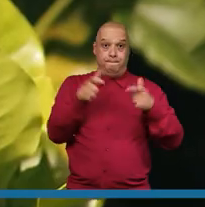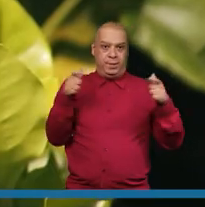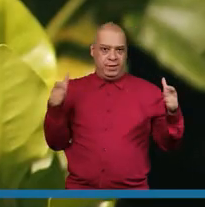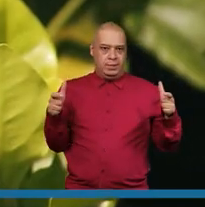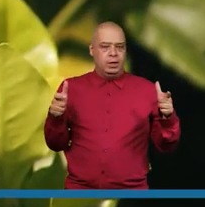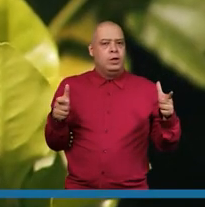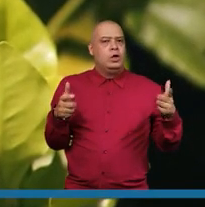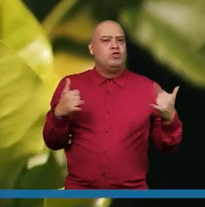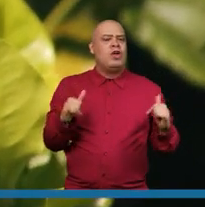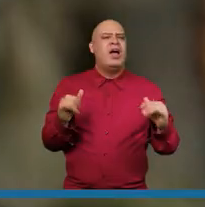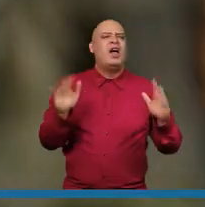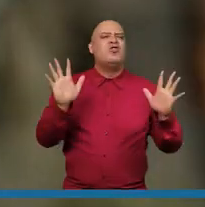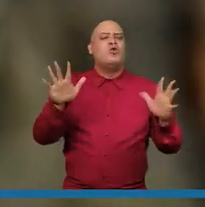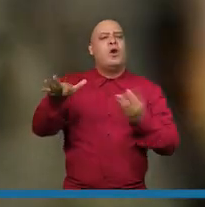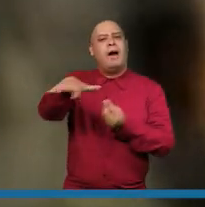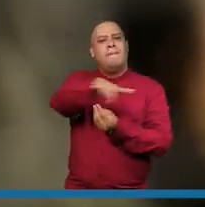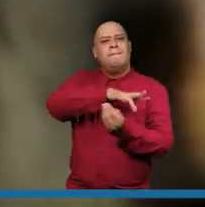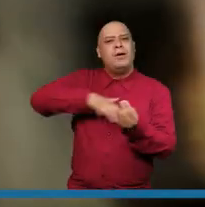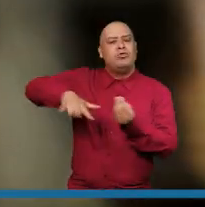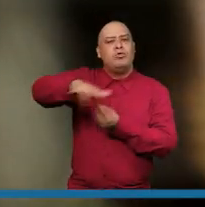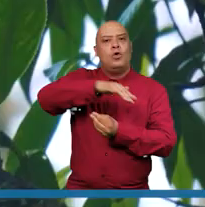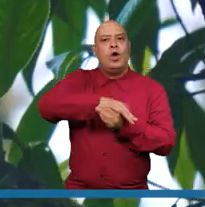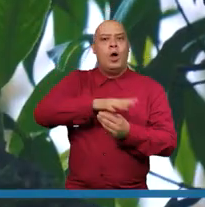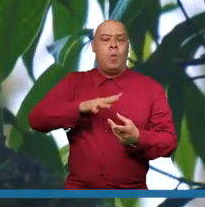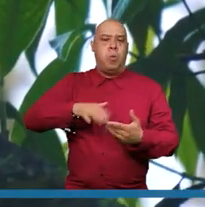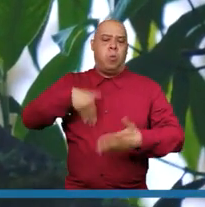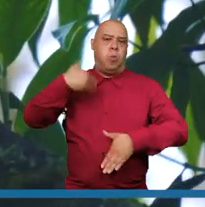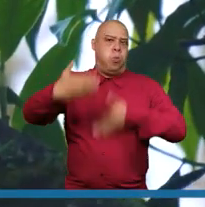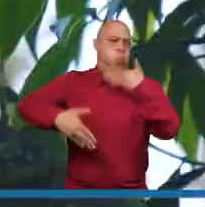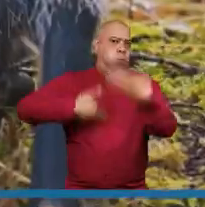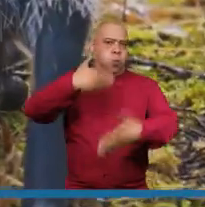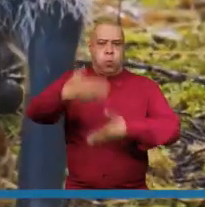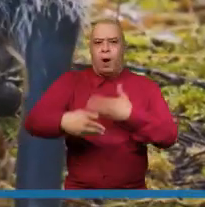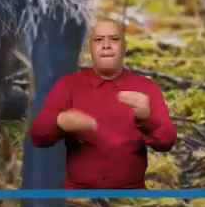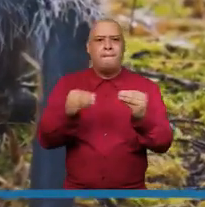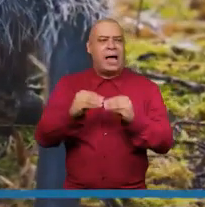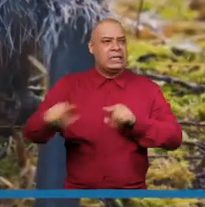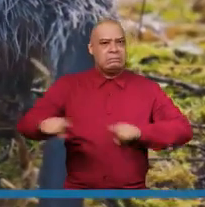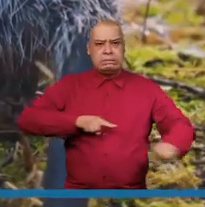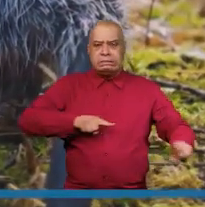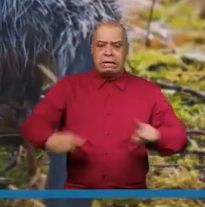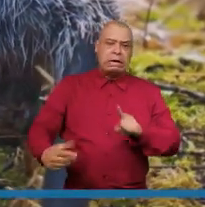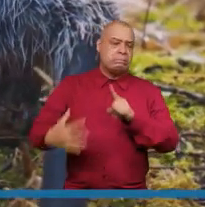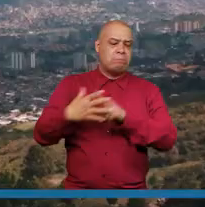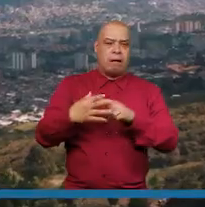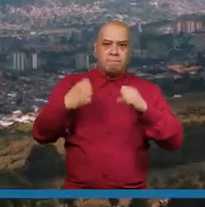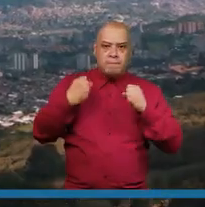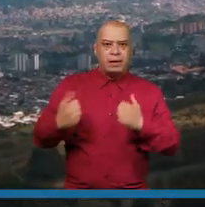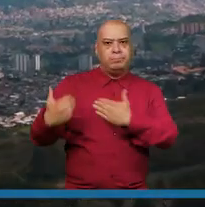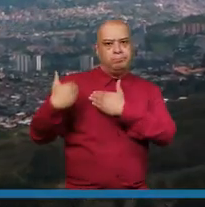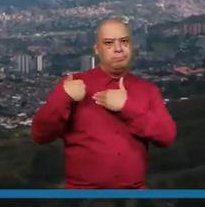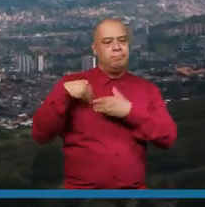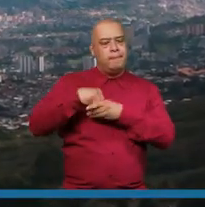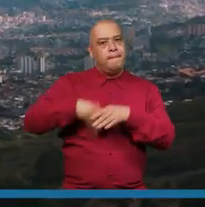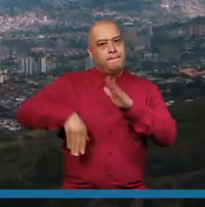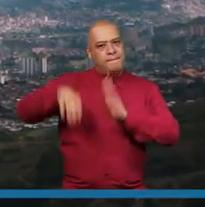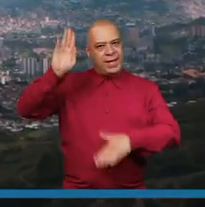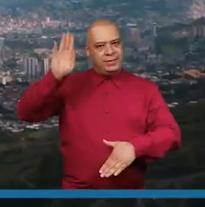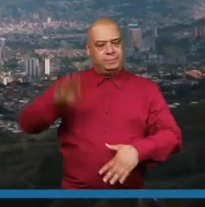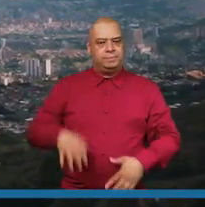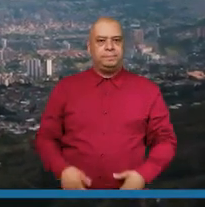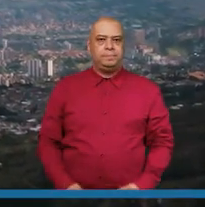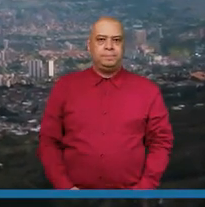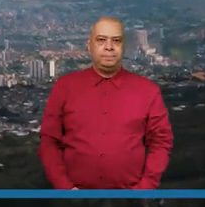somos más y donde ya, por ejemplo, los temas ambientales trascienden los límites administrativo.